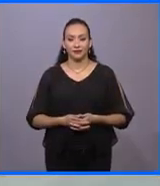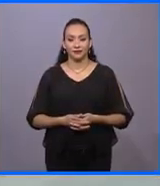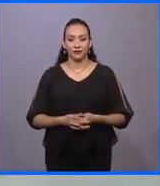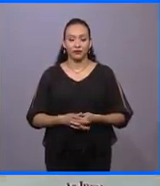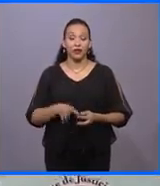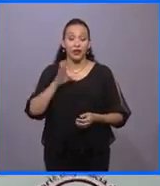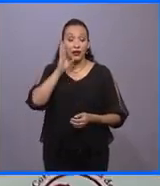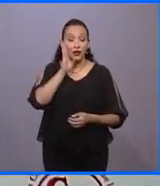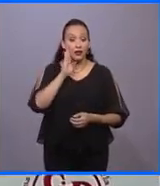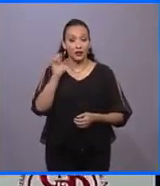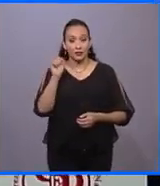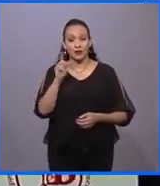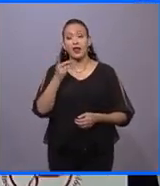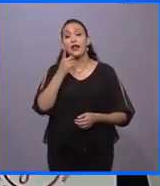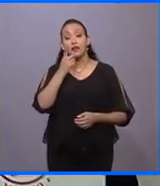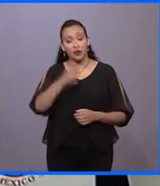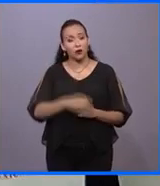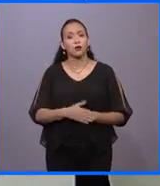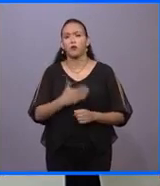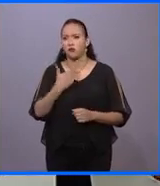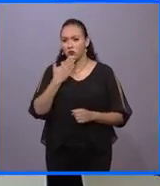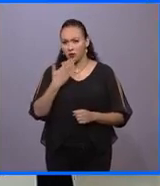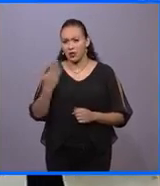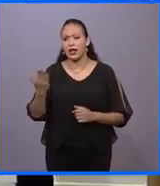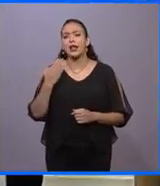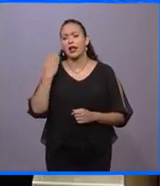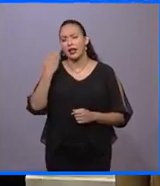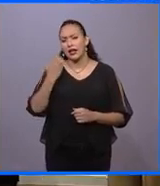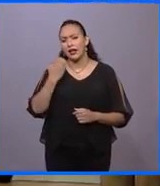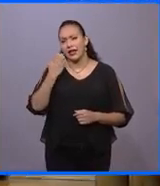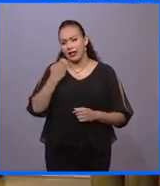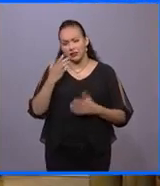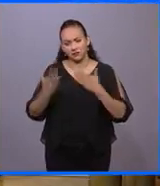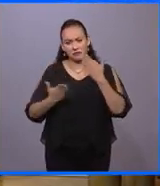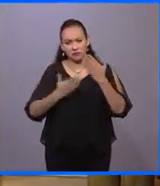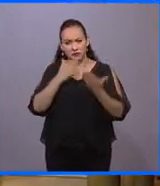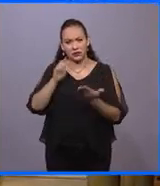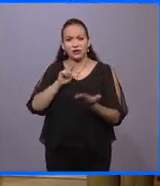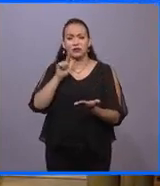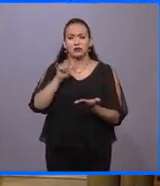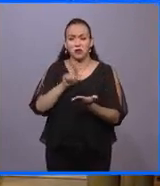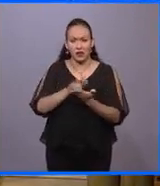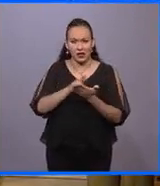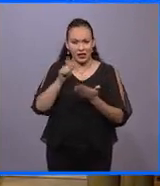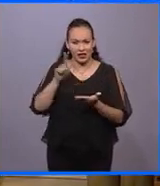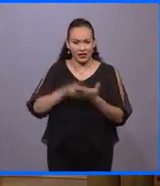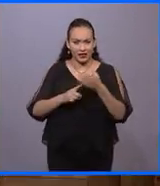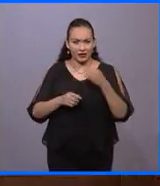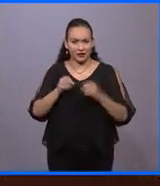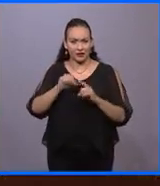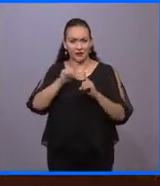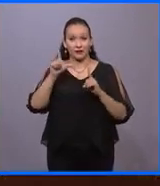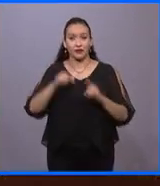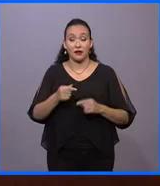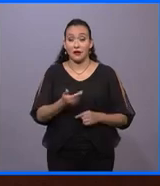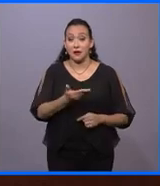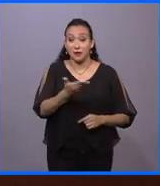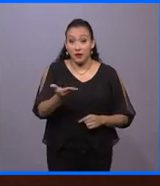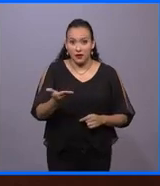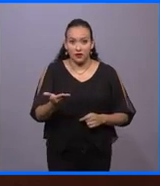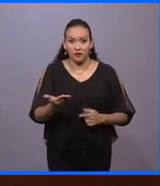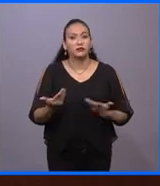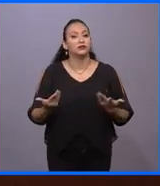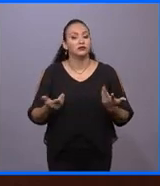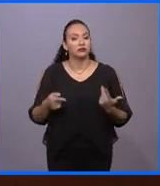La ministra aplaudió la iniciativa del Colegio de Jóvenes Estudiantes de Derecho y Nuevos Profesionistas de la Suprema Corte y llamó a hacer frente a